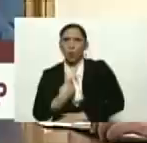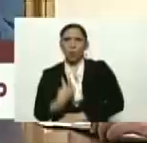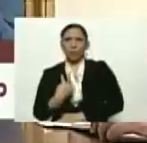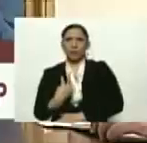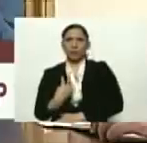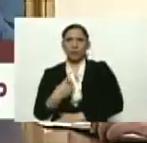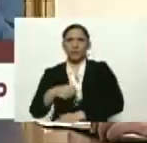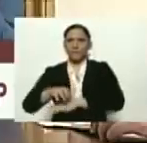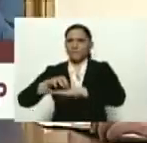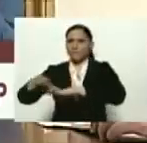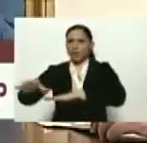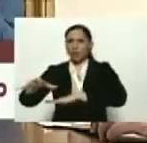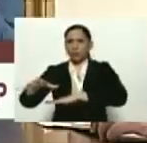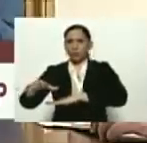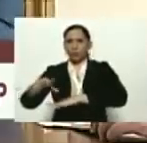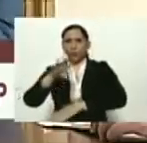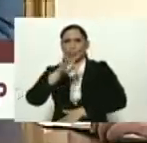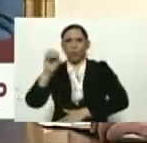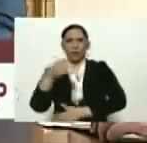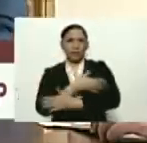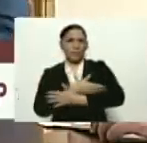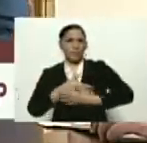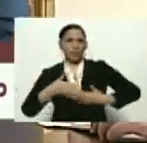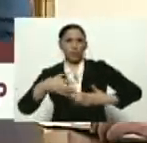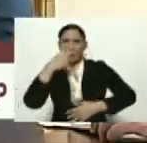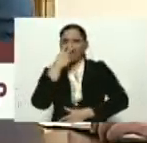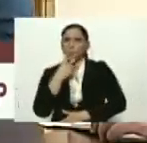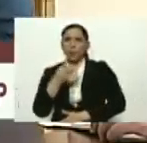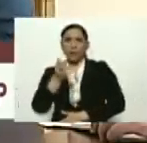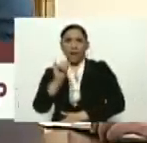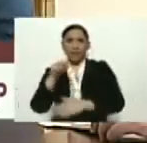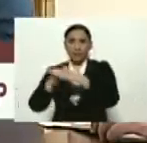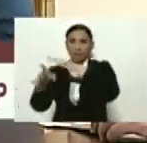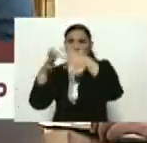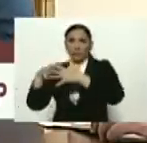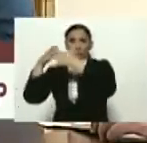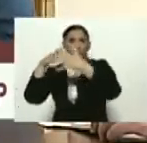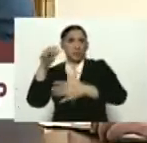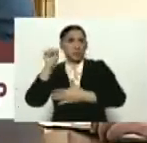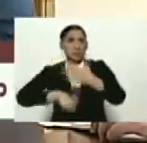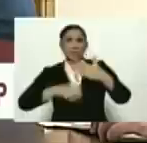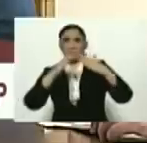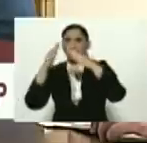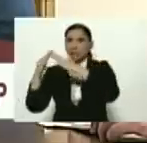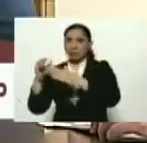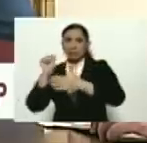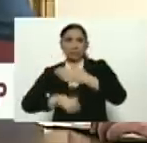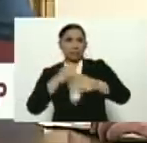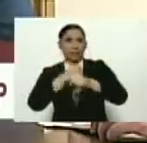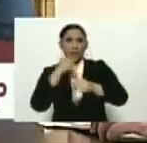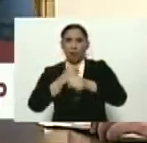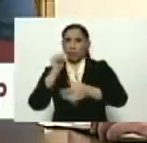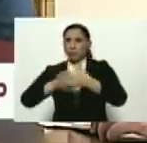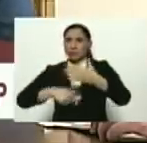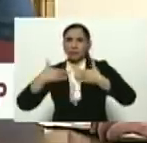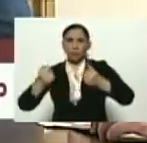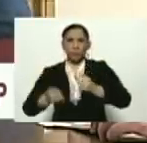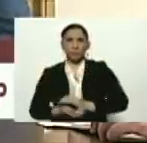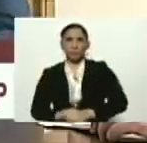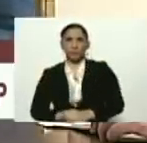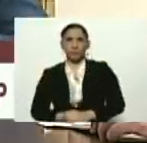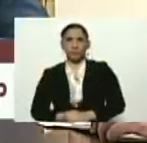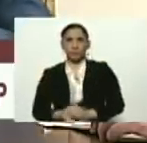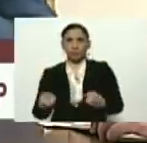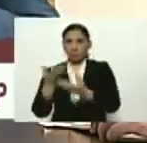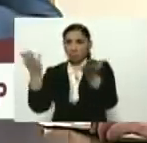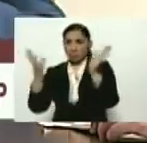el abandono de los 40 millones de pobres que hay en Estados Unidos sin vivienda, sin trabajo, sin salud. Esa